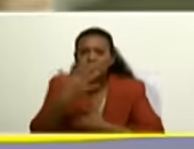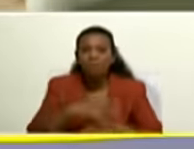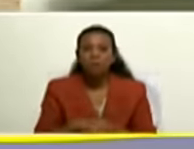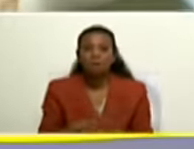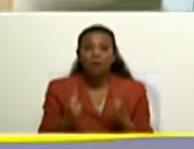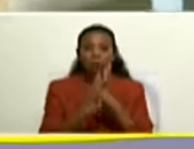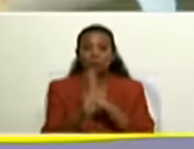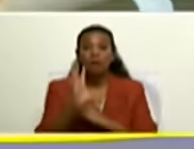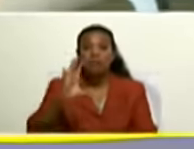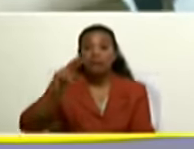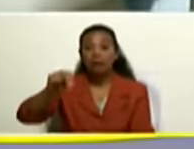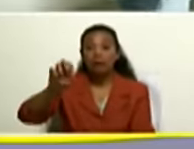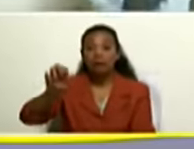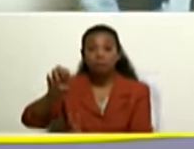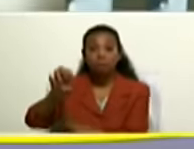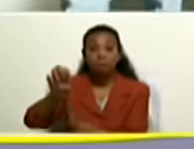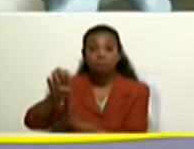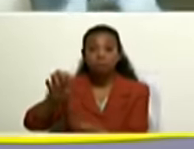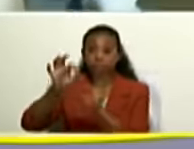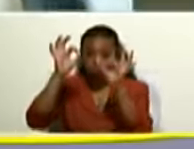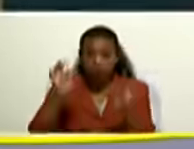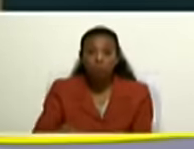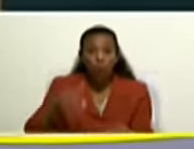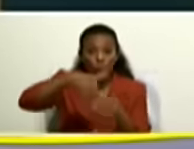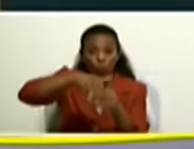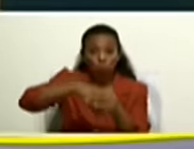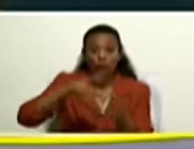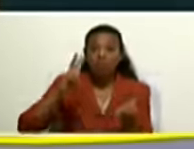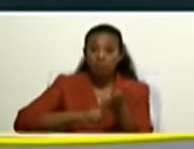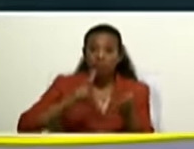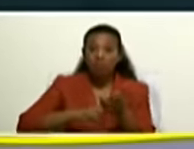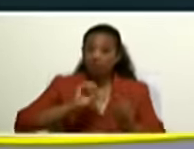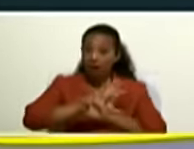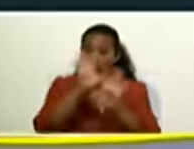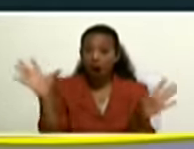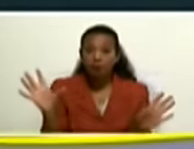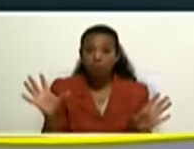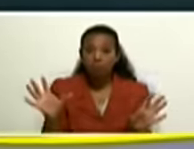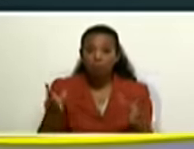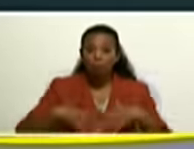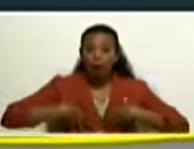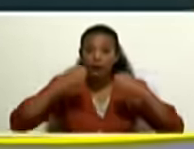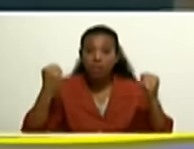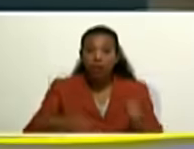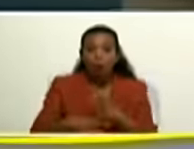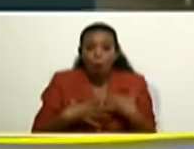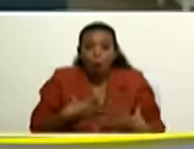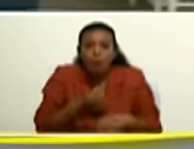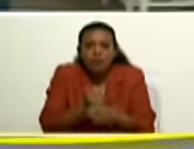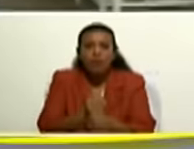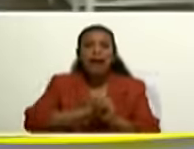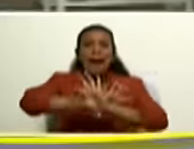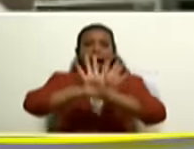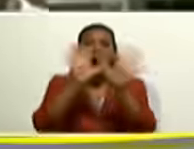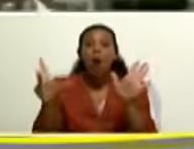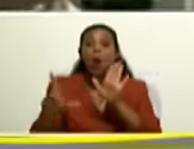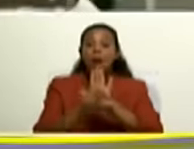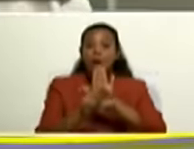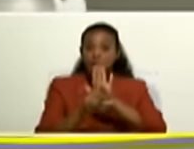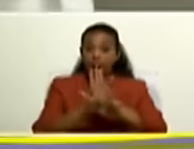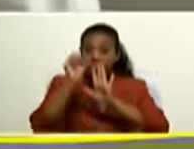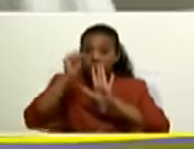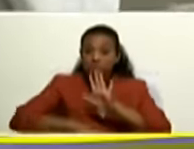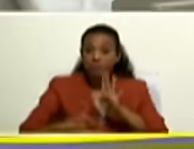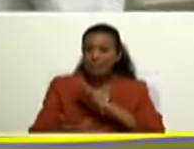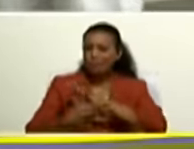Poder electoral, eso sí es un proceso electoral de verdad, con garantía, confiable, transparente, legal,